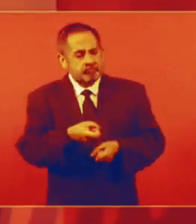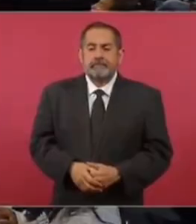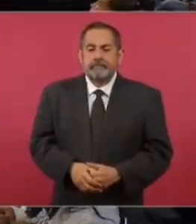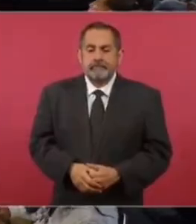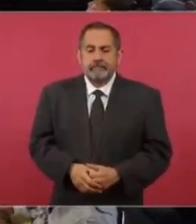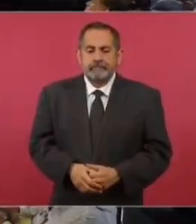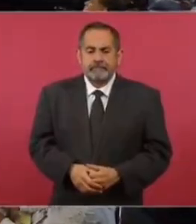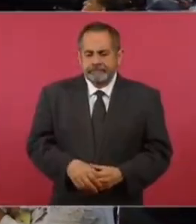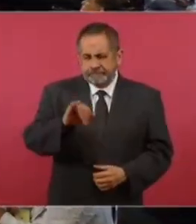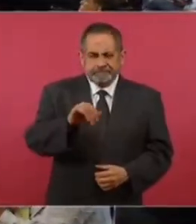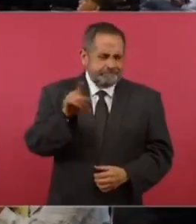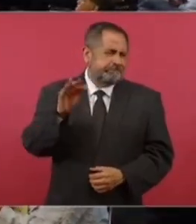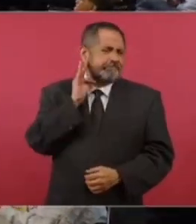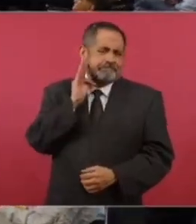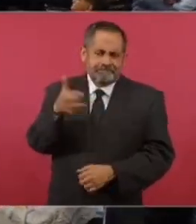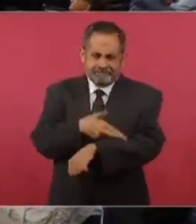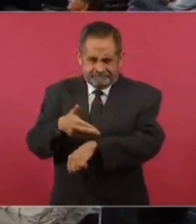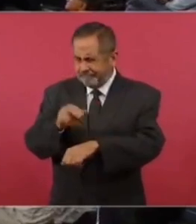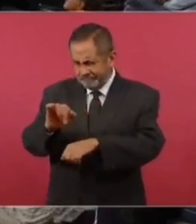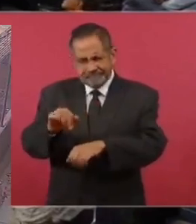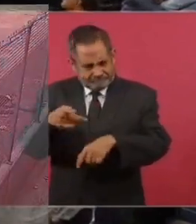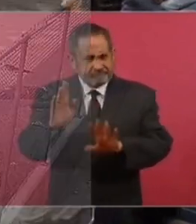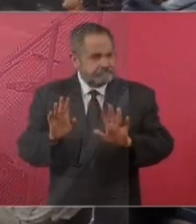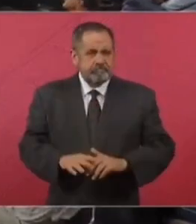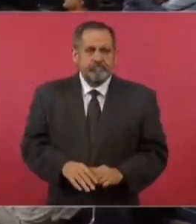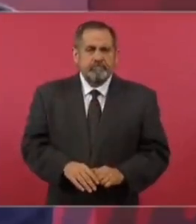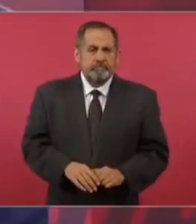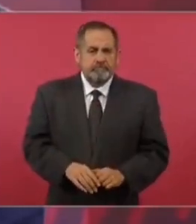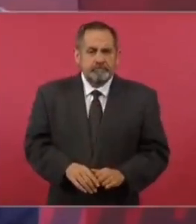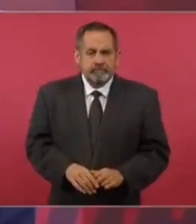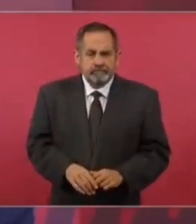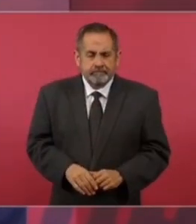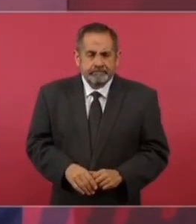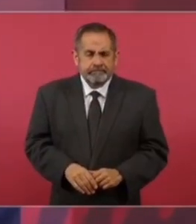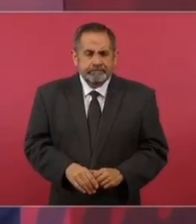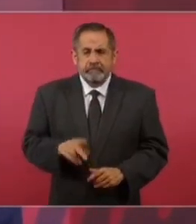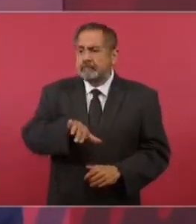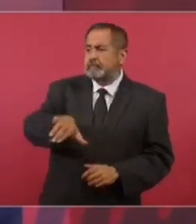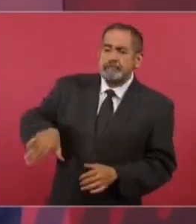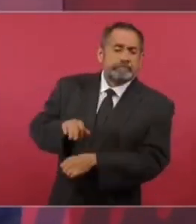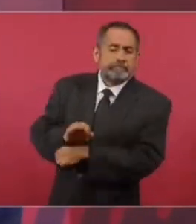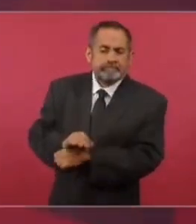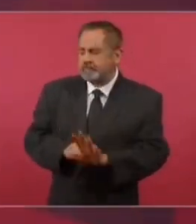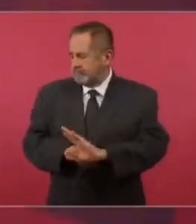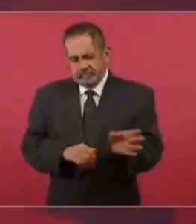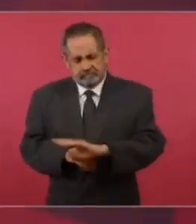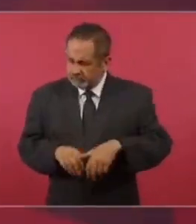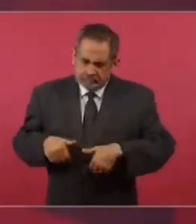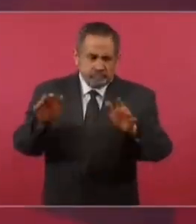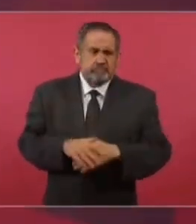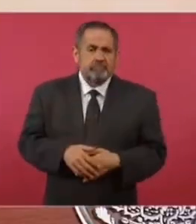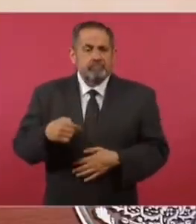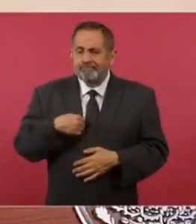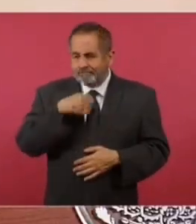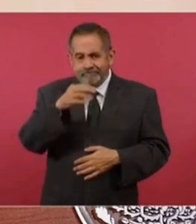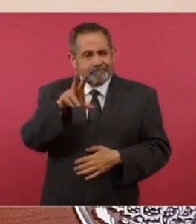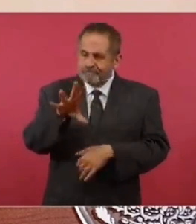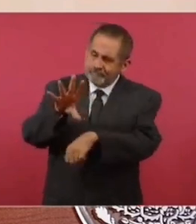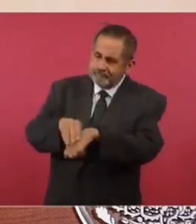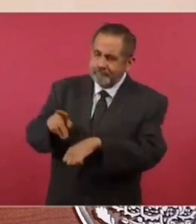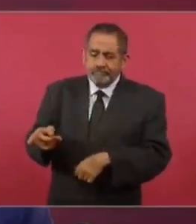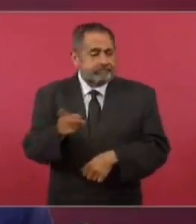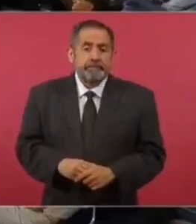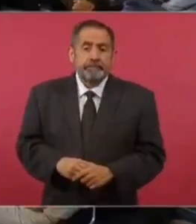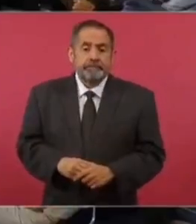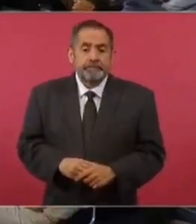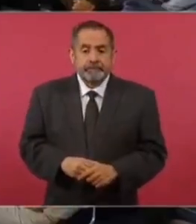extrajudicial. Sí, es la Fiscalía la que va a hacer su trabajo, pero no hay encubrimiento, porque nosotros no toleramos la